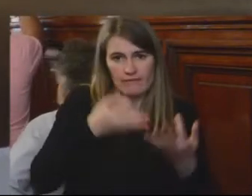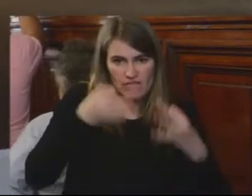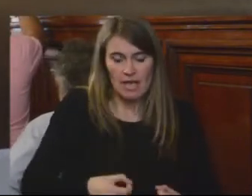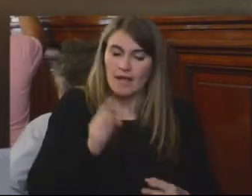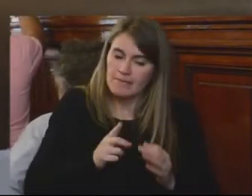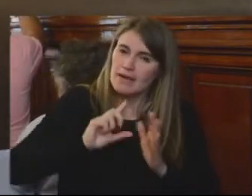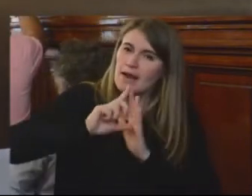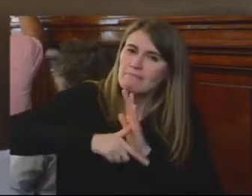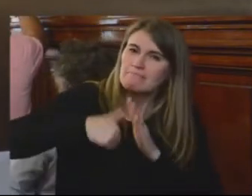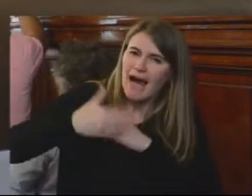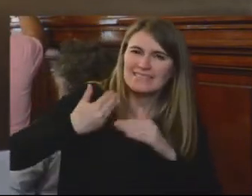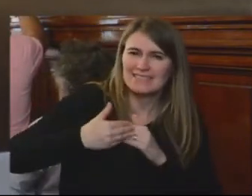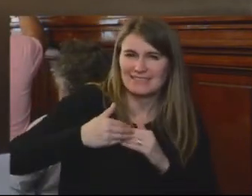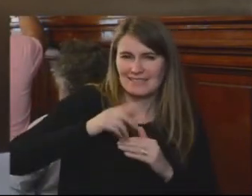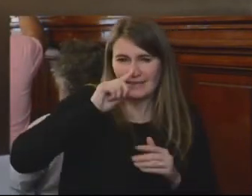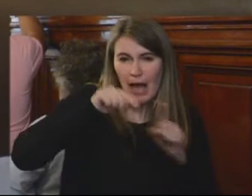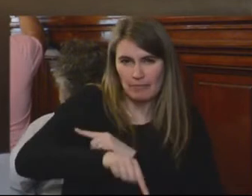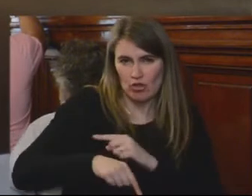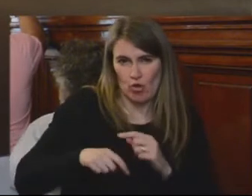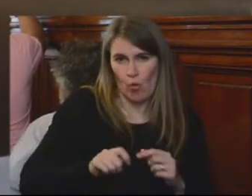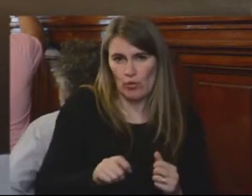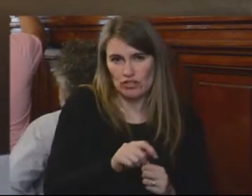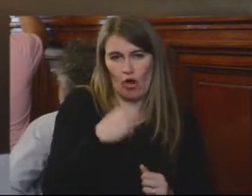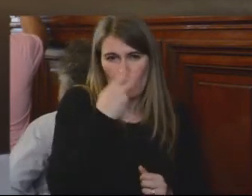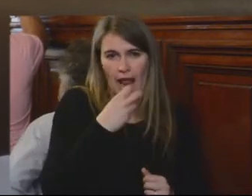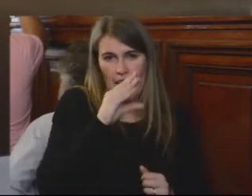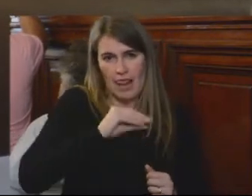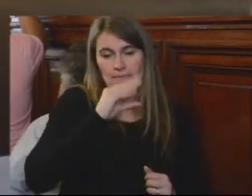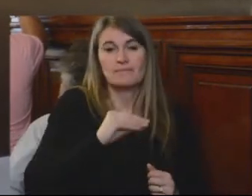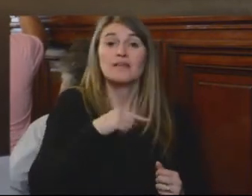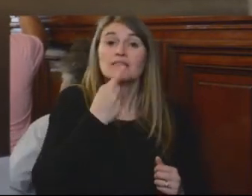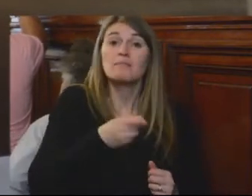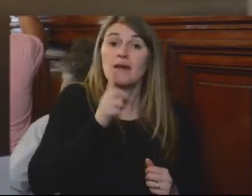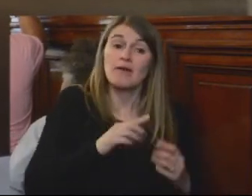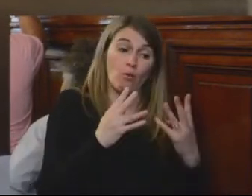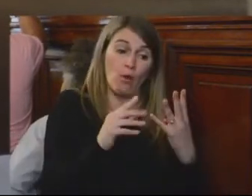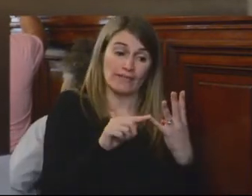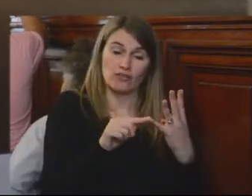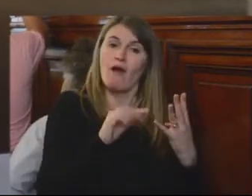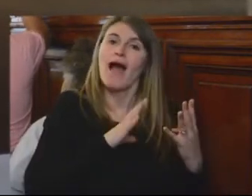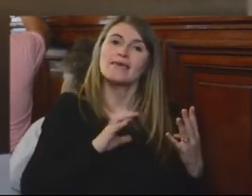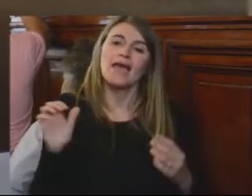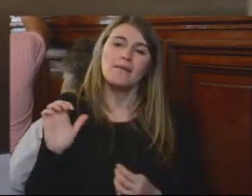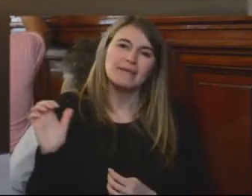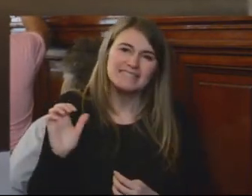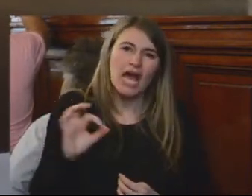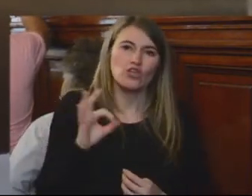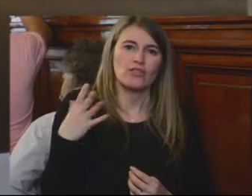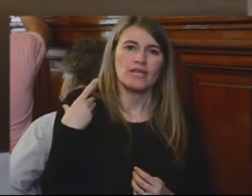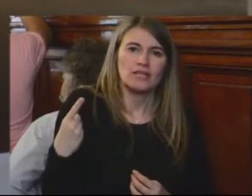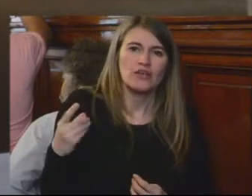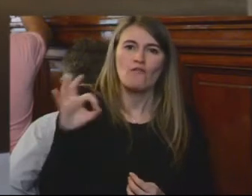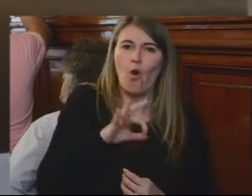orales 4 que se avance en la investigación y el juzgamiento de empresarios directivos y o